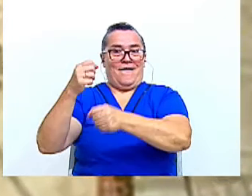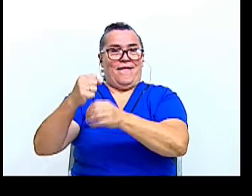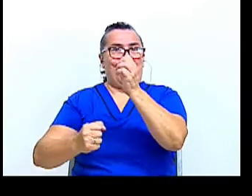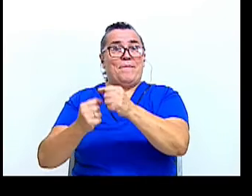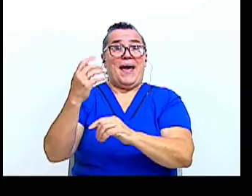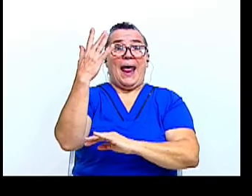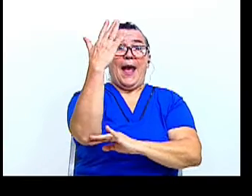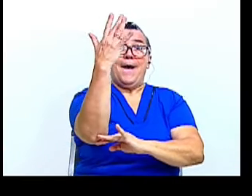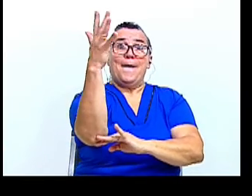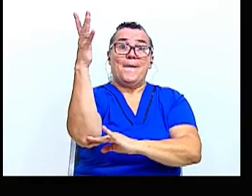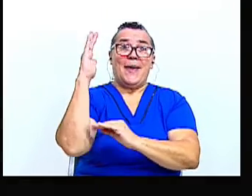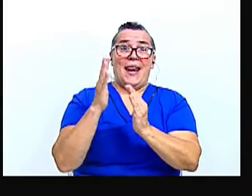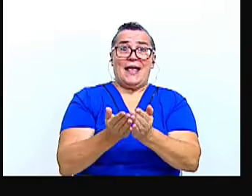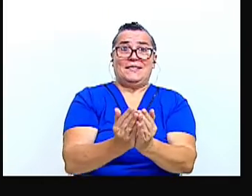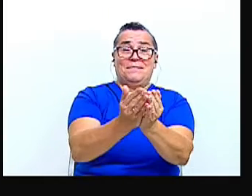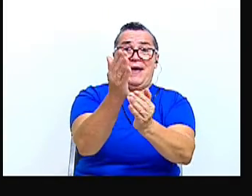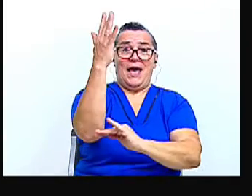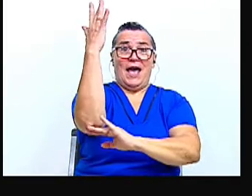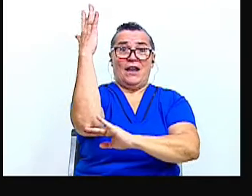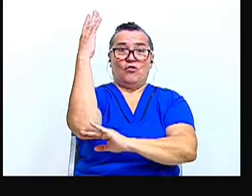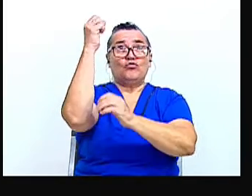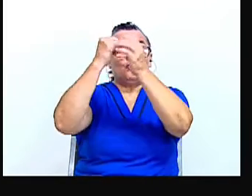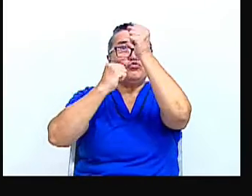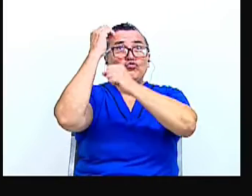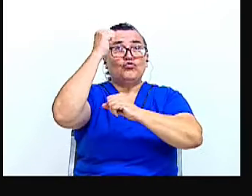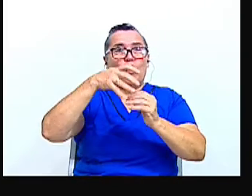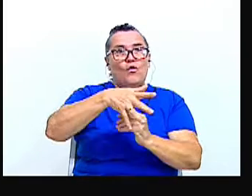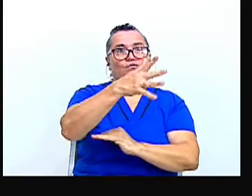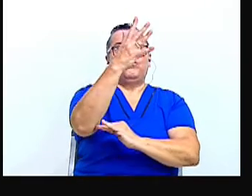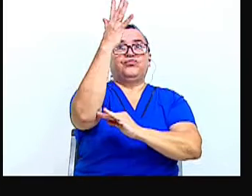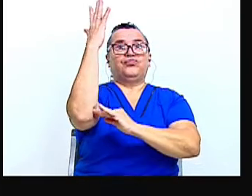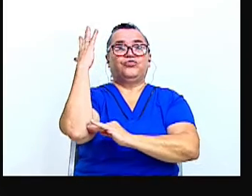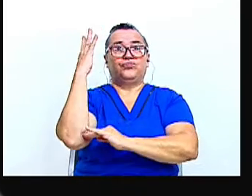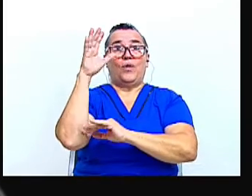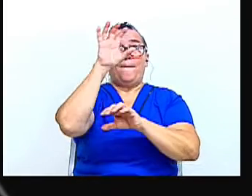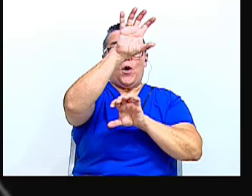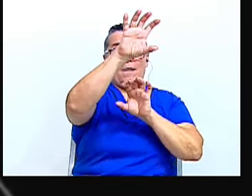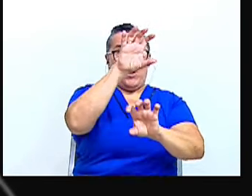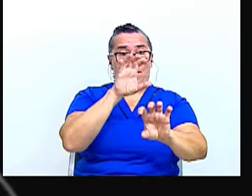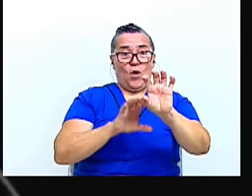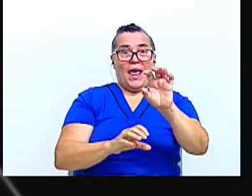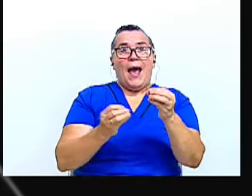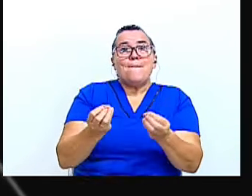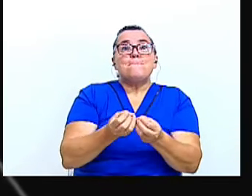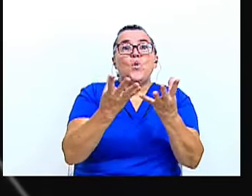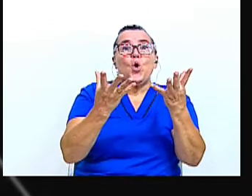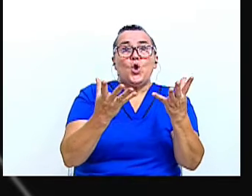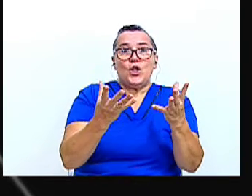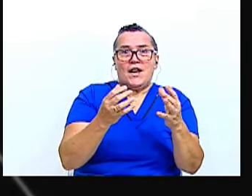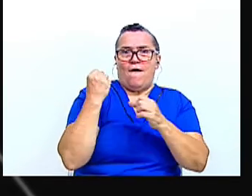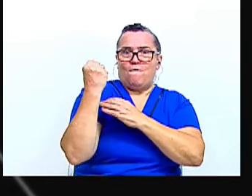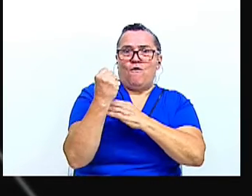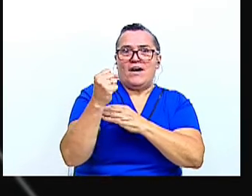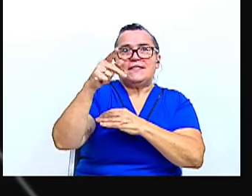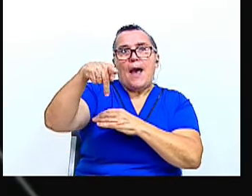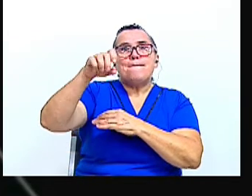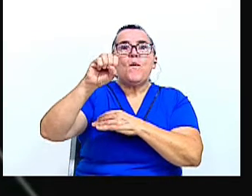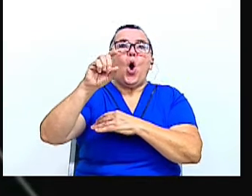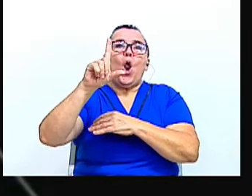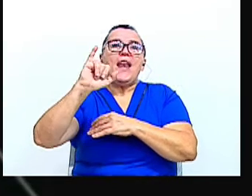barcos. Asociada a otras poleas da lugar al polipasto, lo que permite multiplicar la fuerza